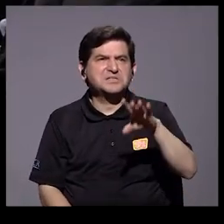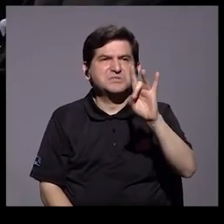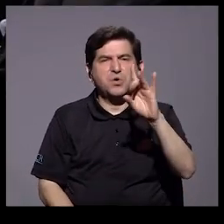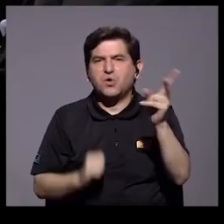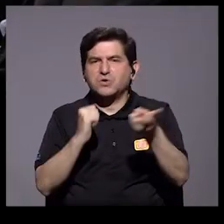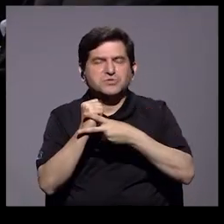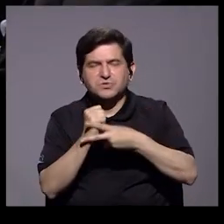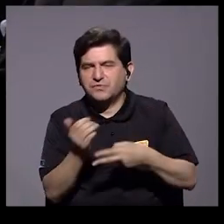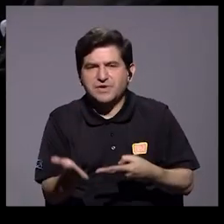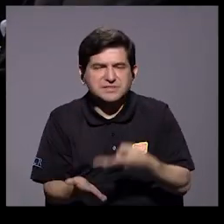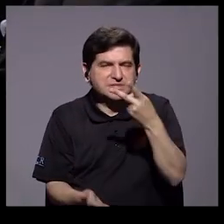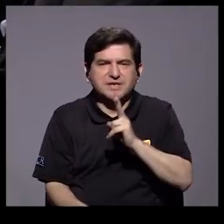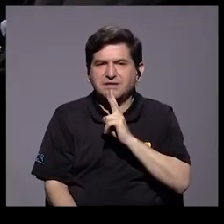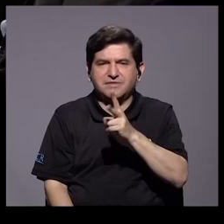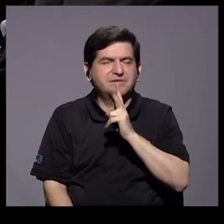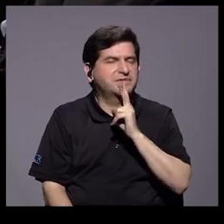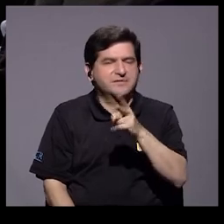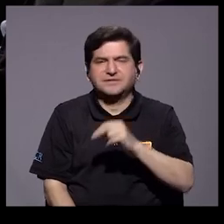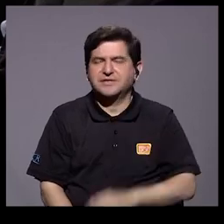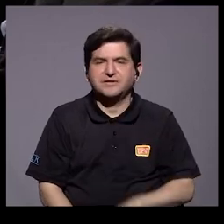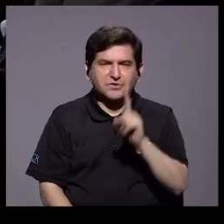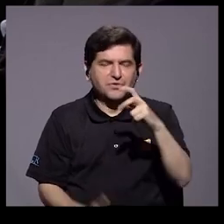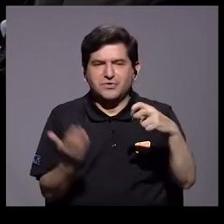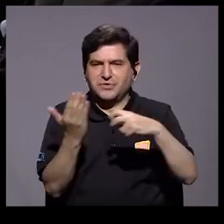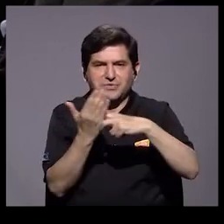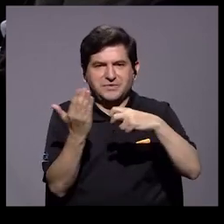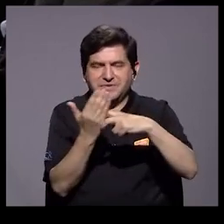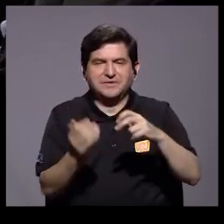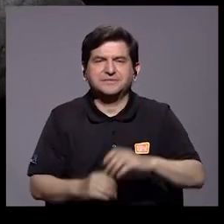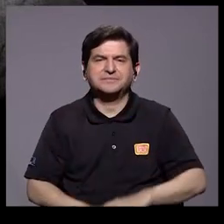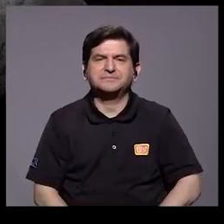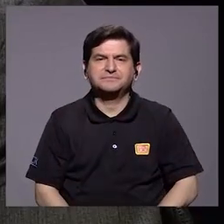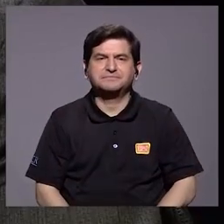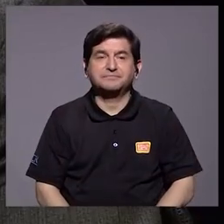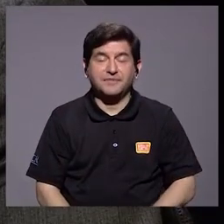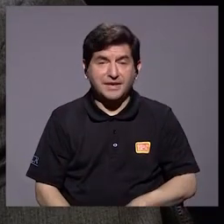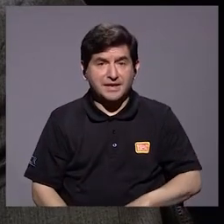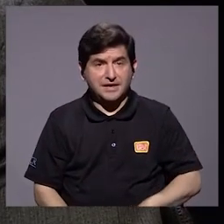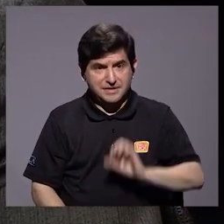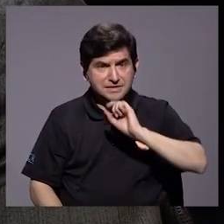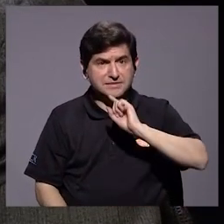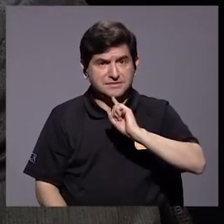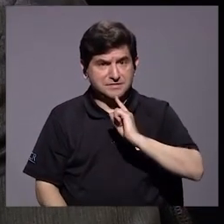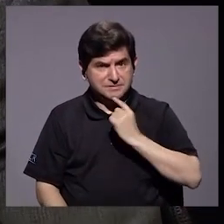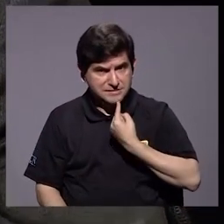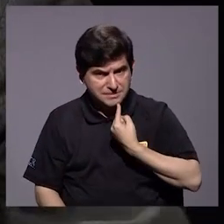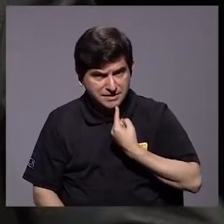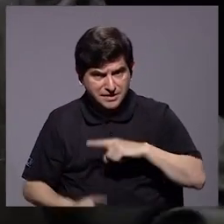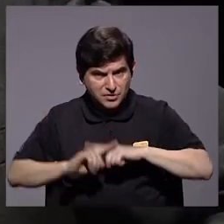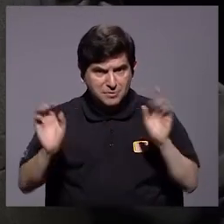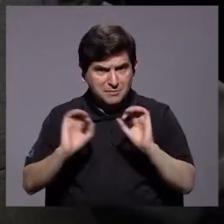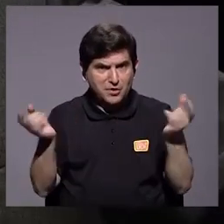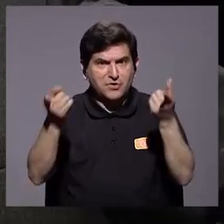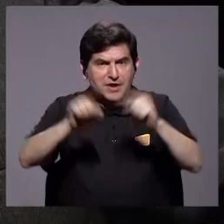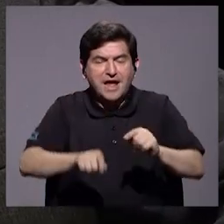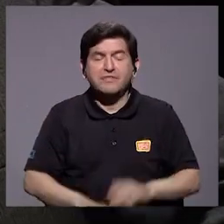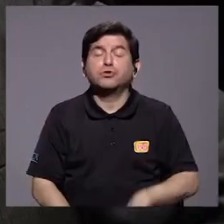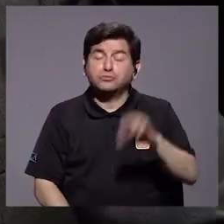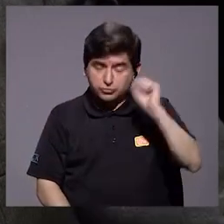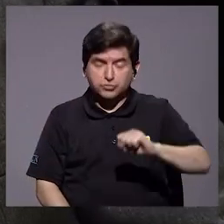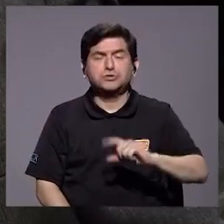más veces lo que dice que grave esto no y no pasó nada